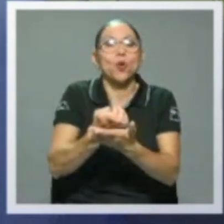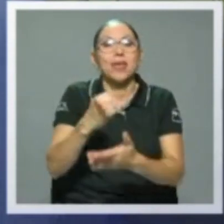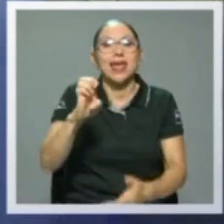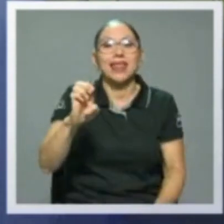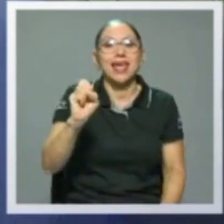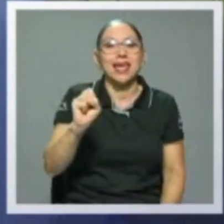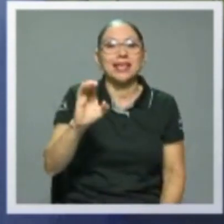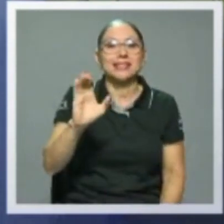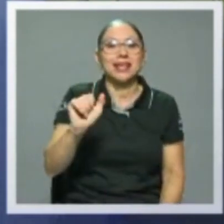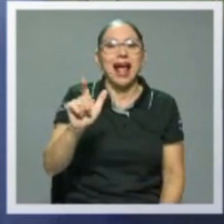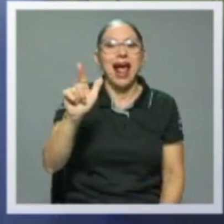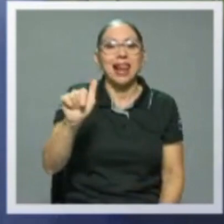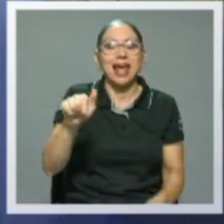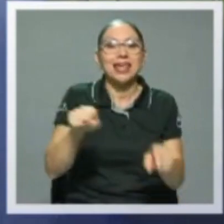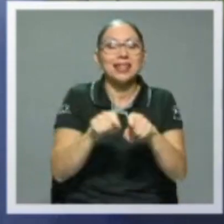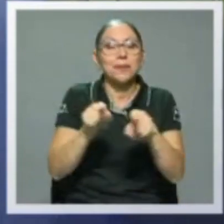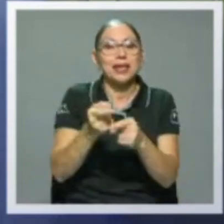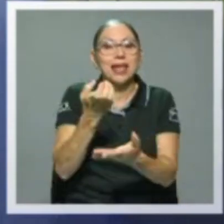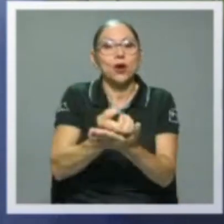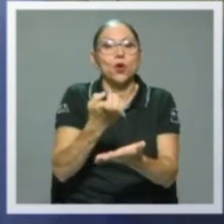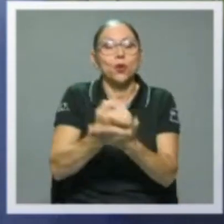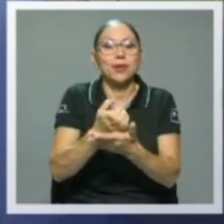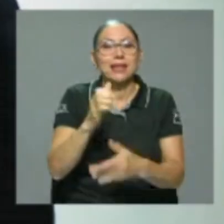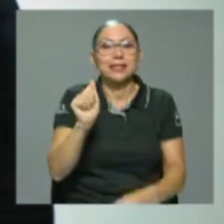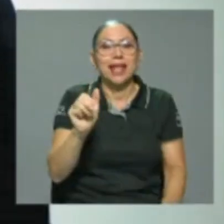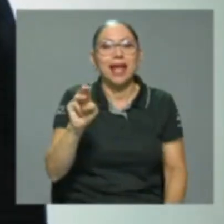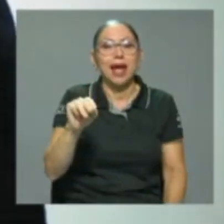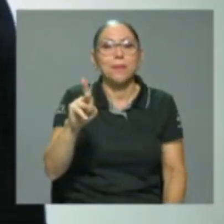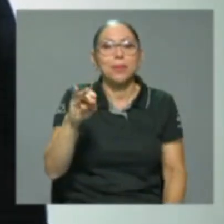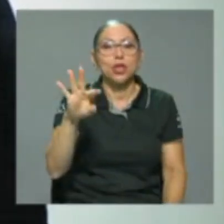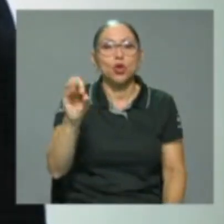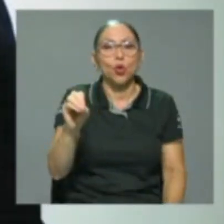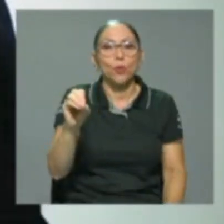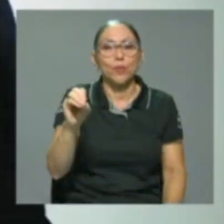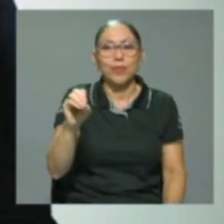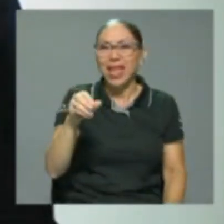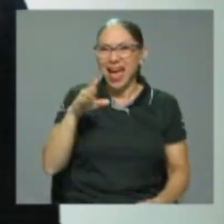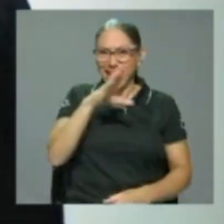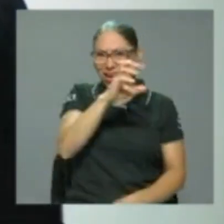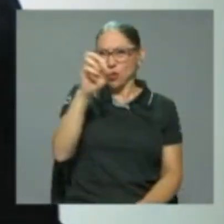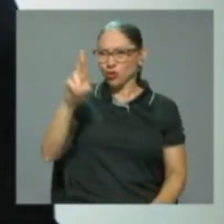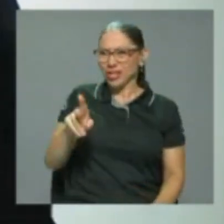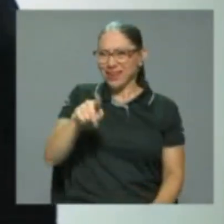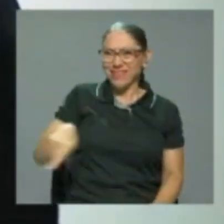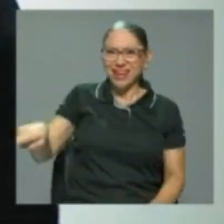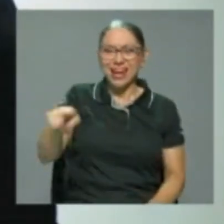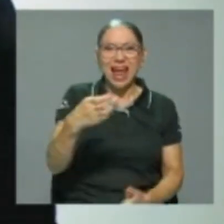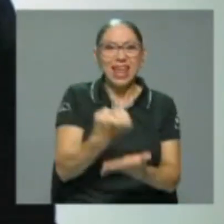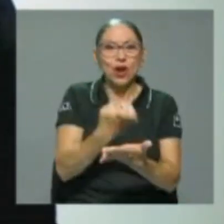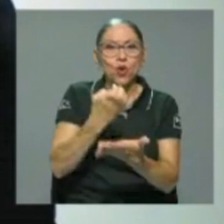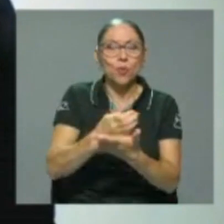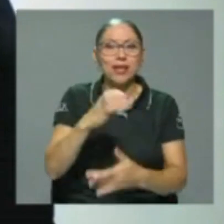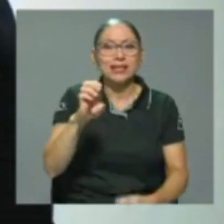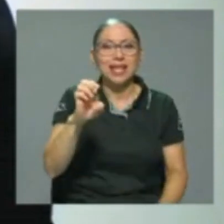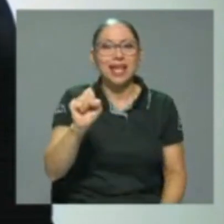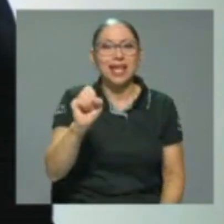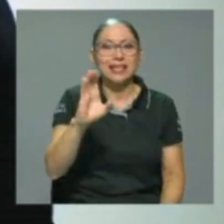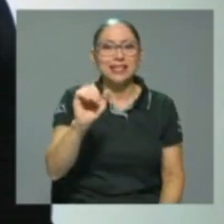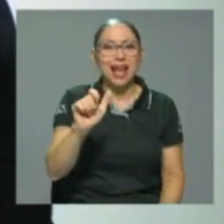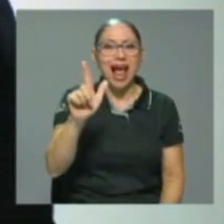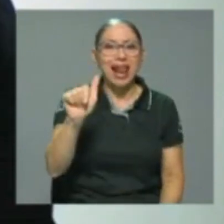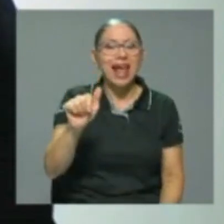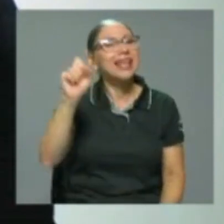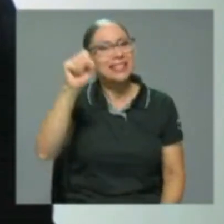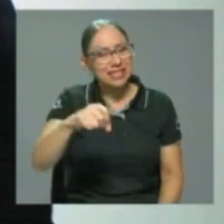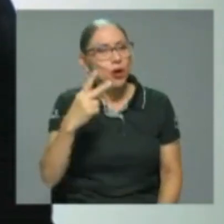además utilidades de economías de ámbito. En Costa Rica, eso de las economías de escala, resulta que lo vemos, sí, en ciertas líneas de